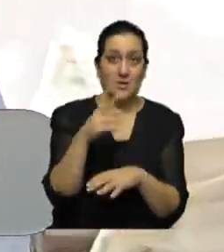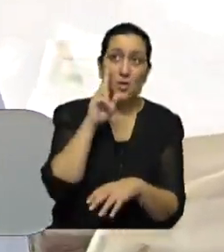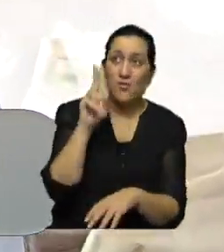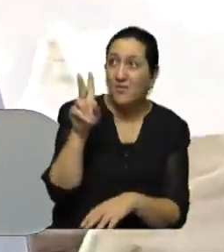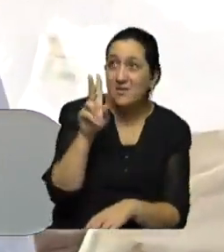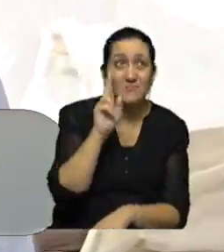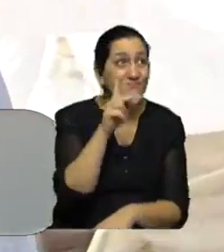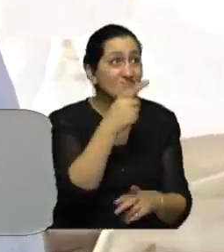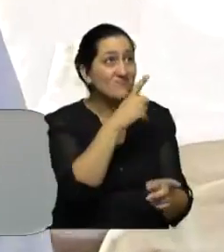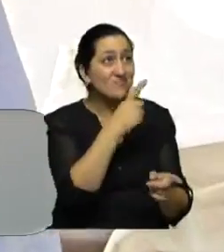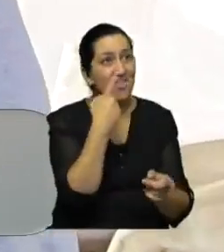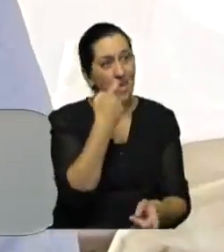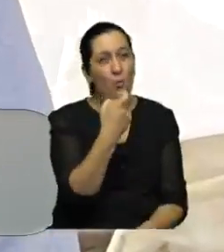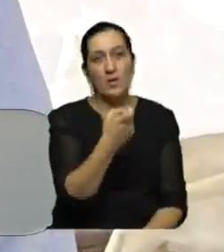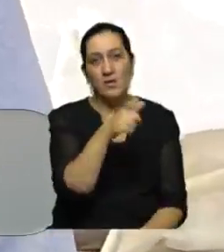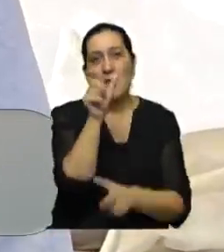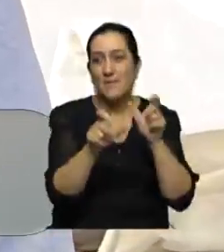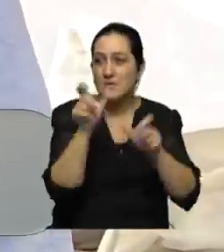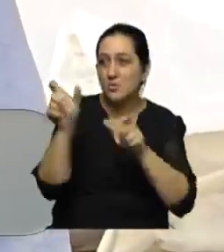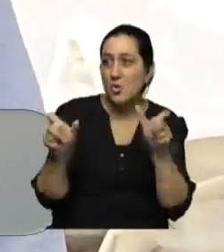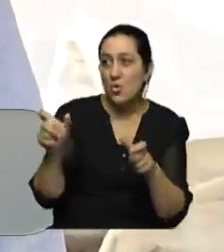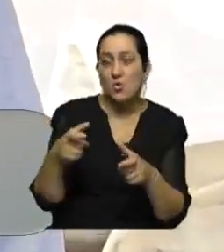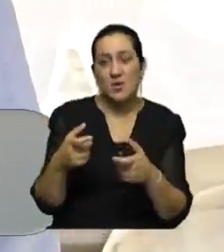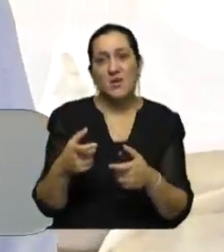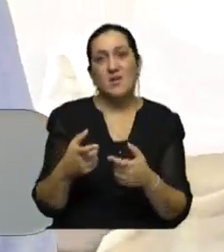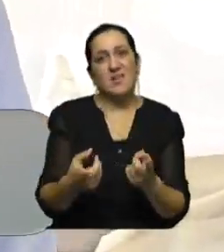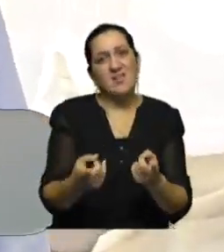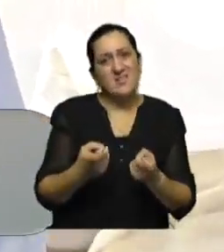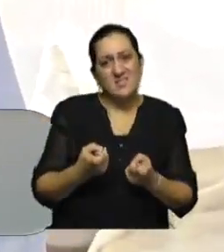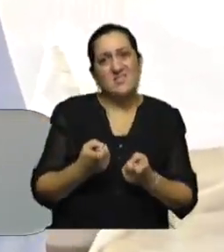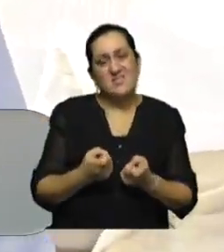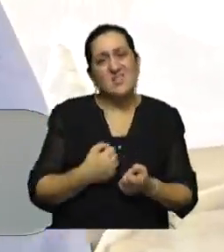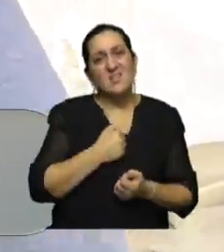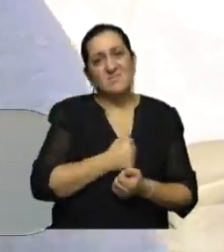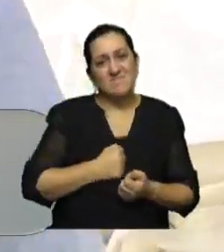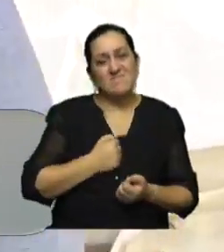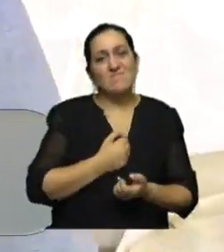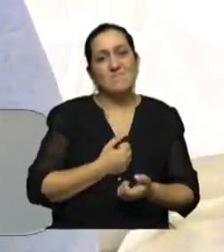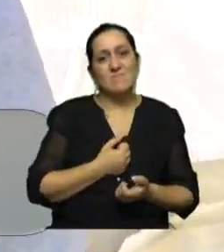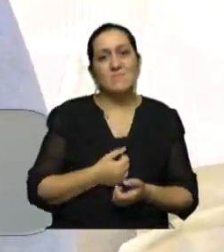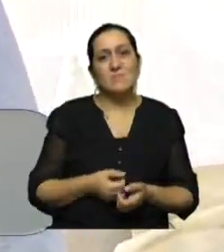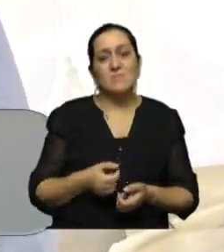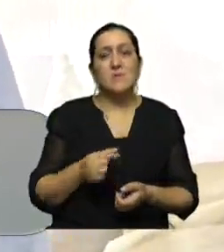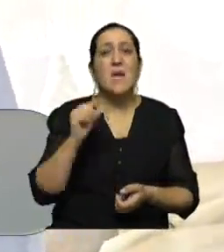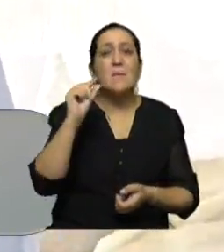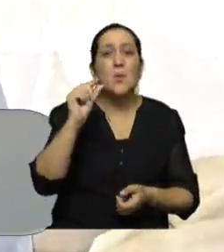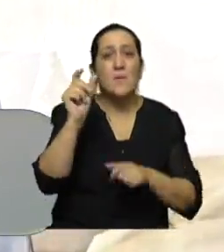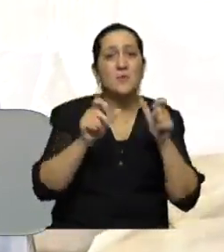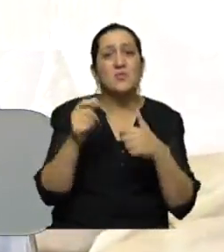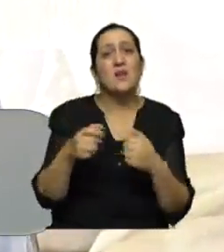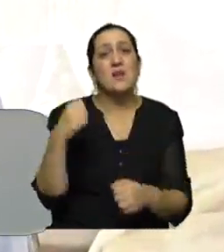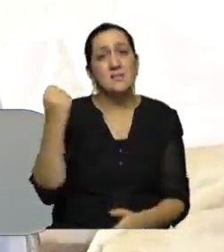a día acá lo ve la gente con necesidades y a muy poco les importa.